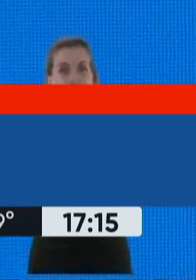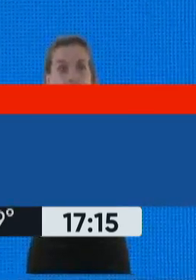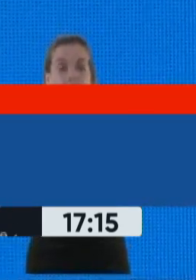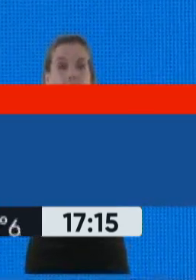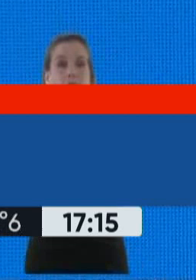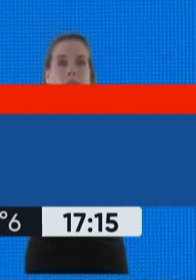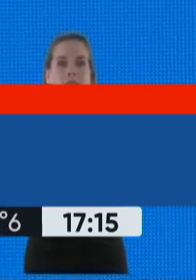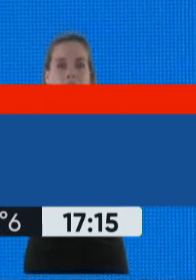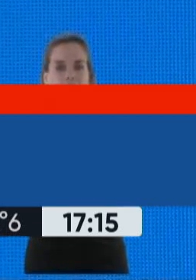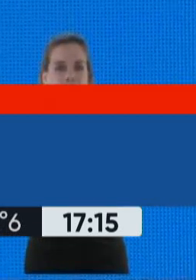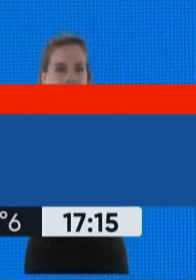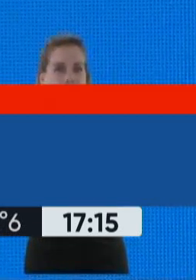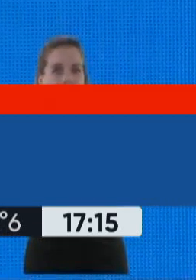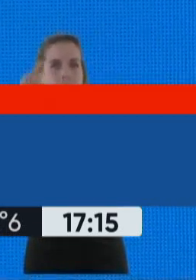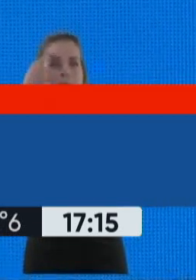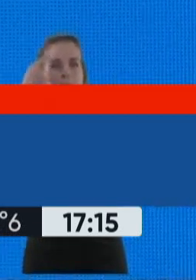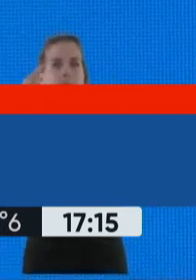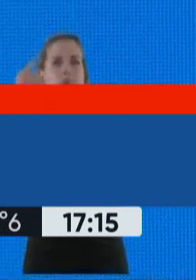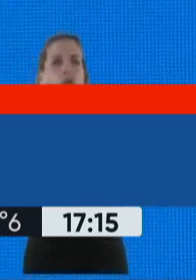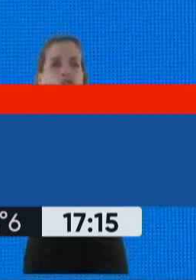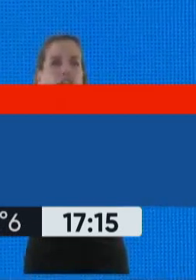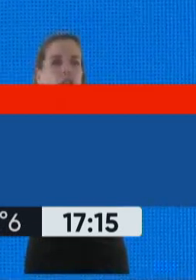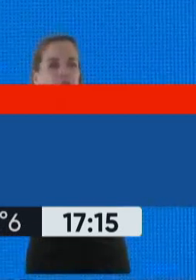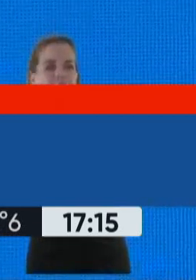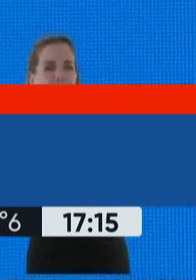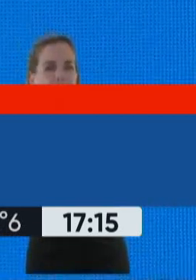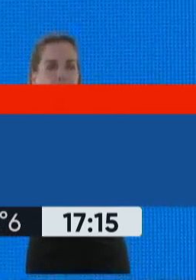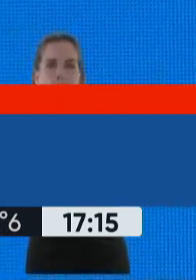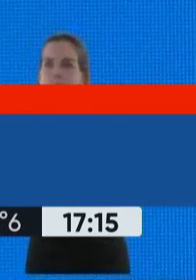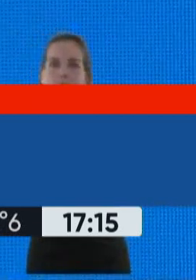donde iba a hacer algún tipo de presentación.